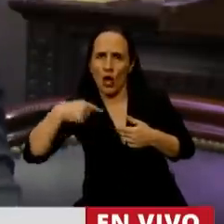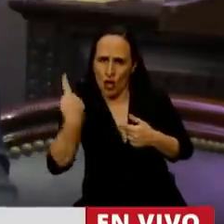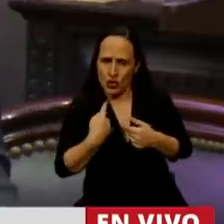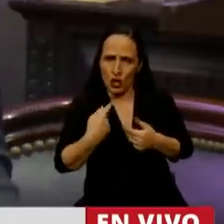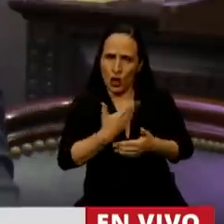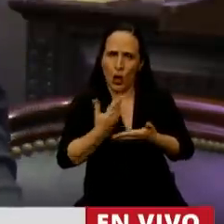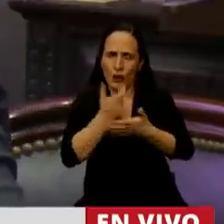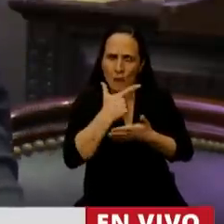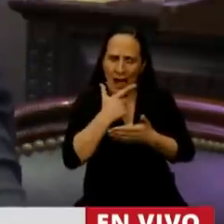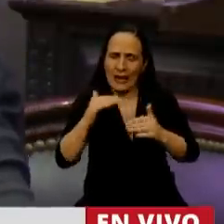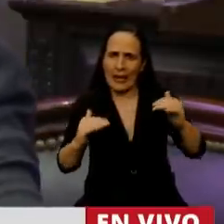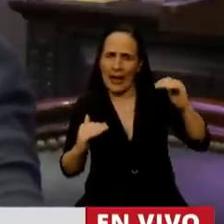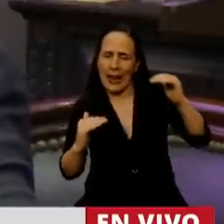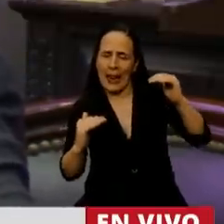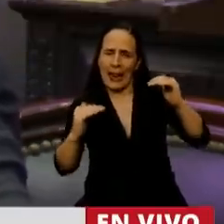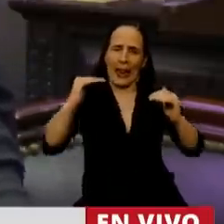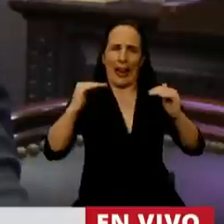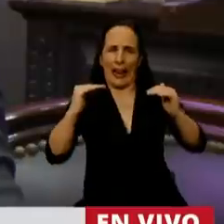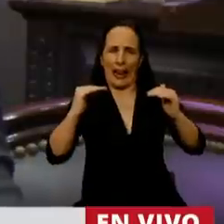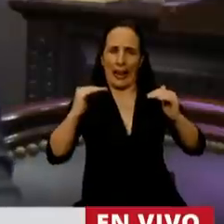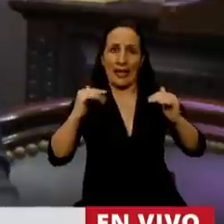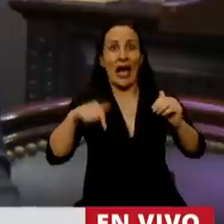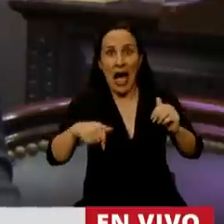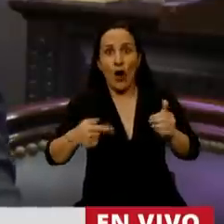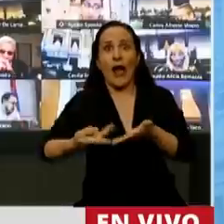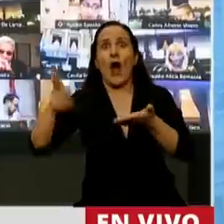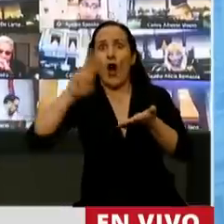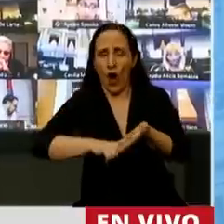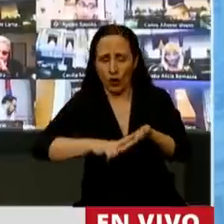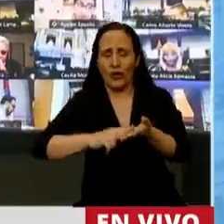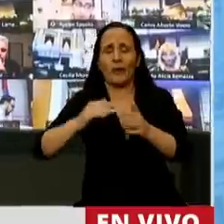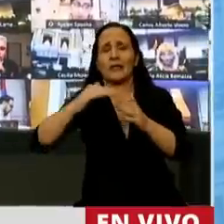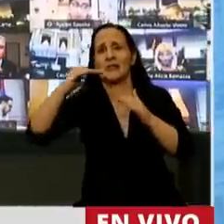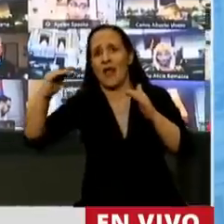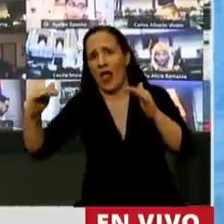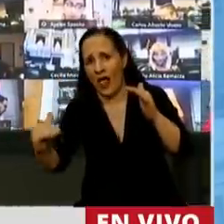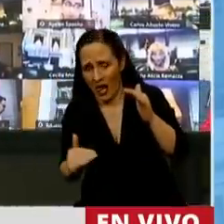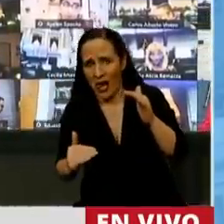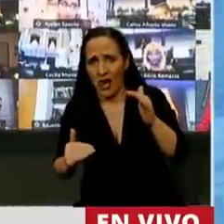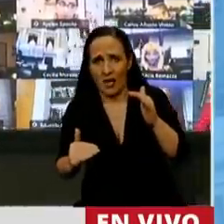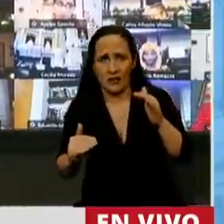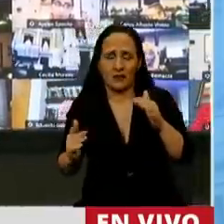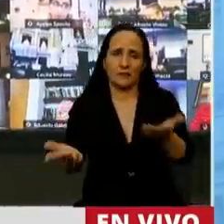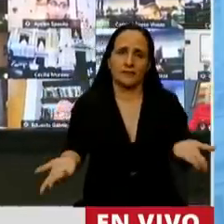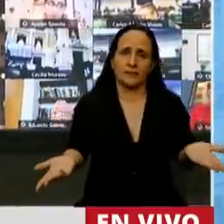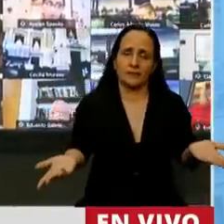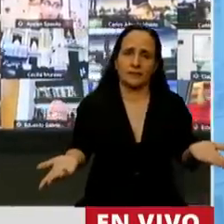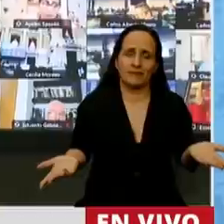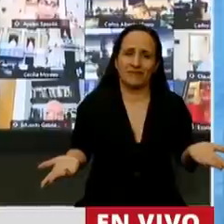a casi 16 mil millones de superávit ya estamos en un déficit comercial de casi 4 puntos del pib